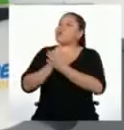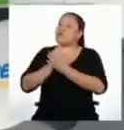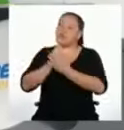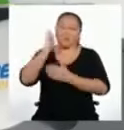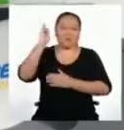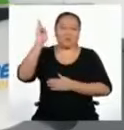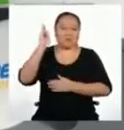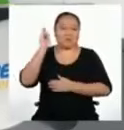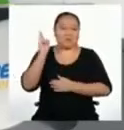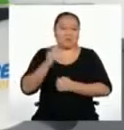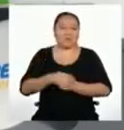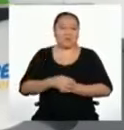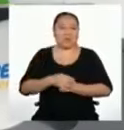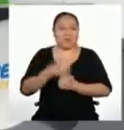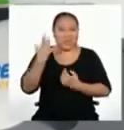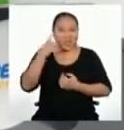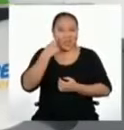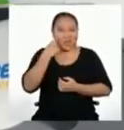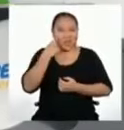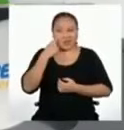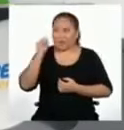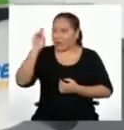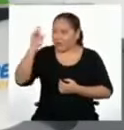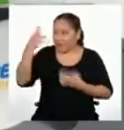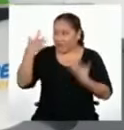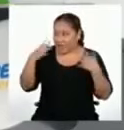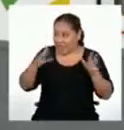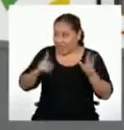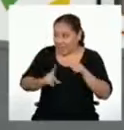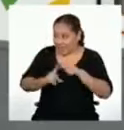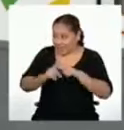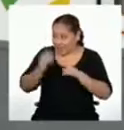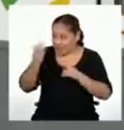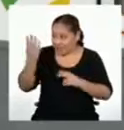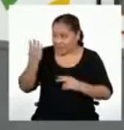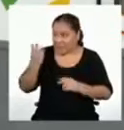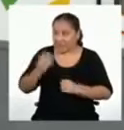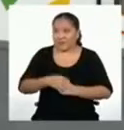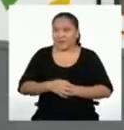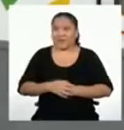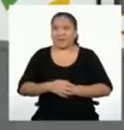conocemos. Profe, ¿ya está por ahí?